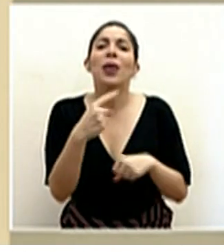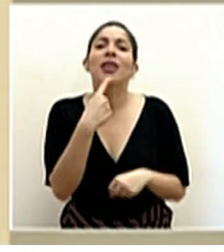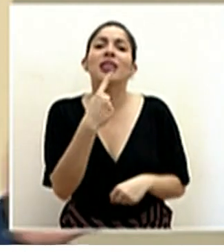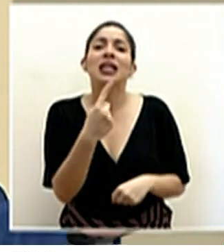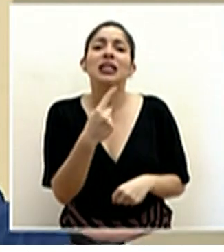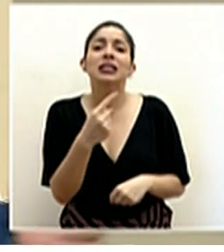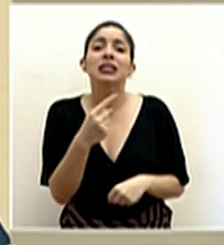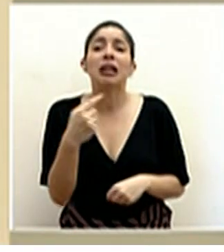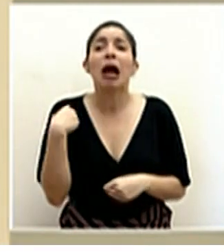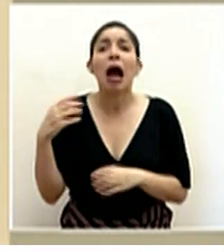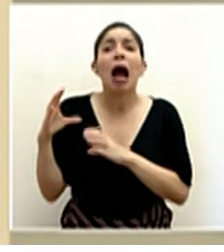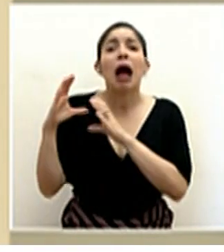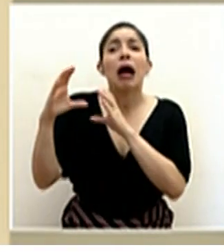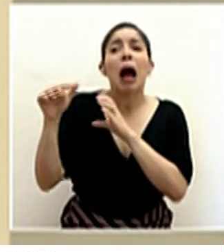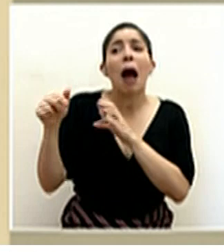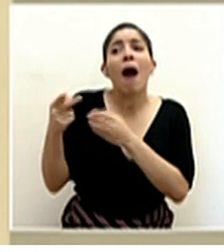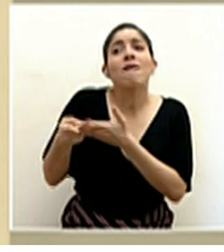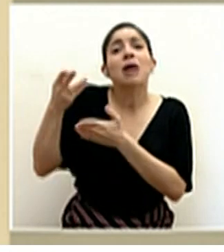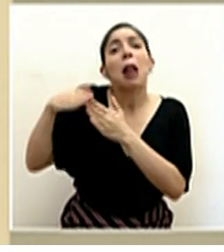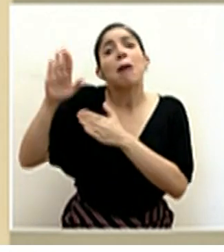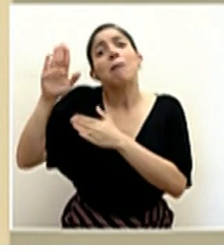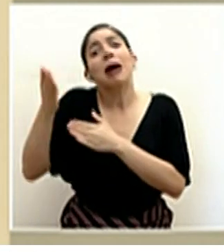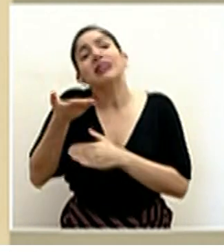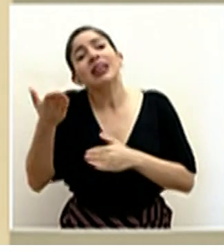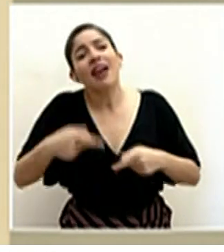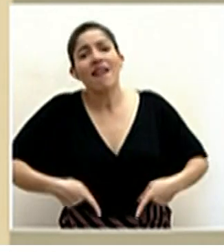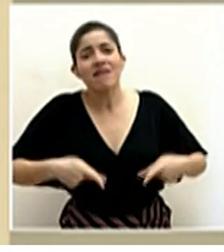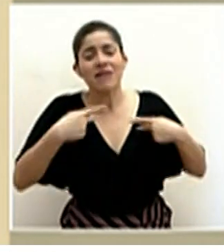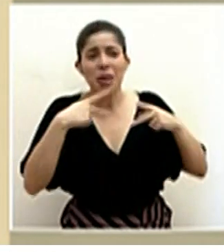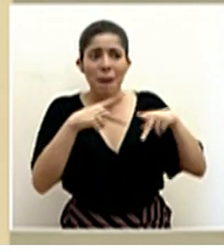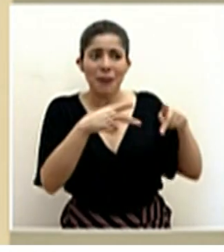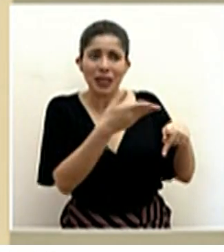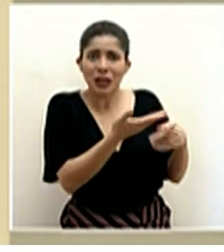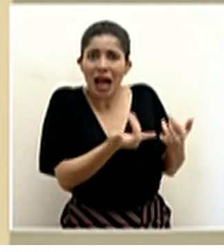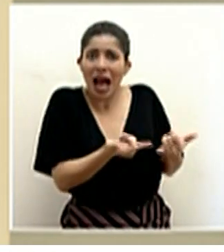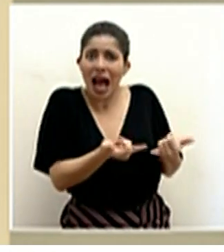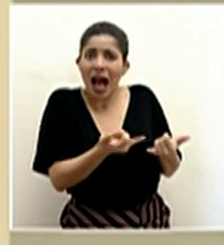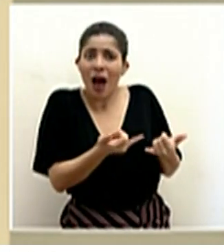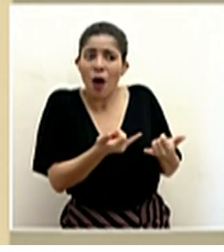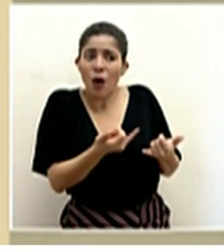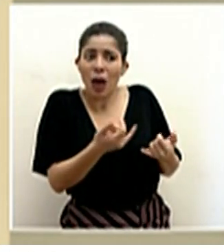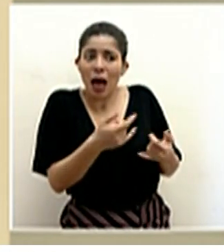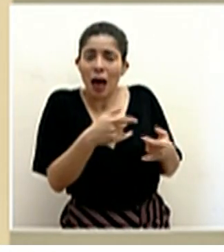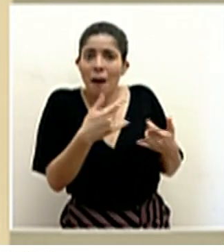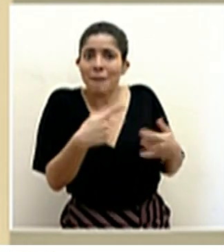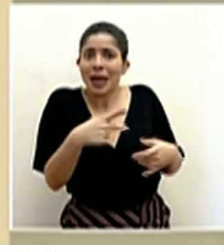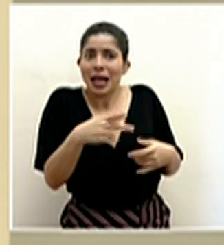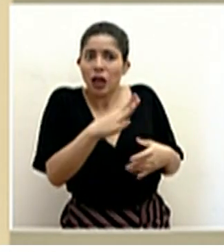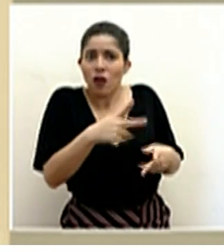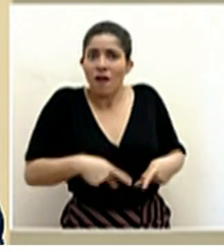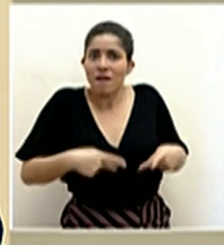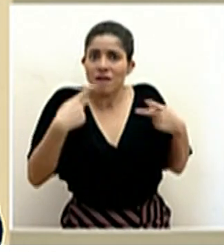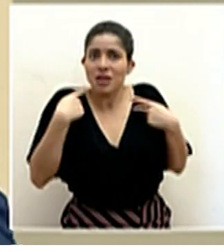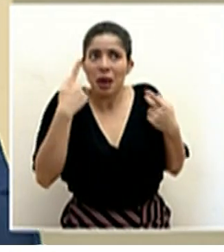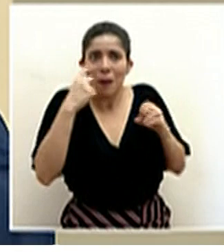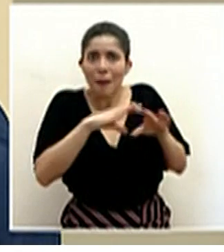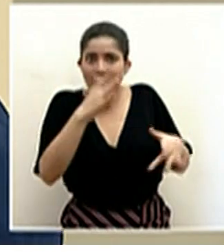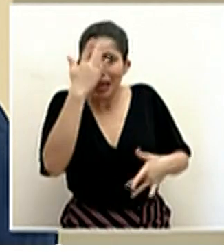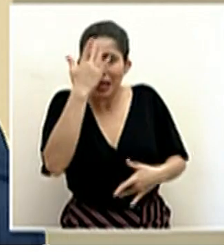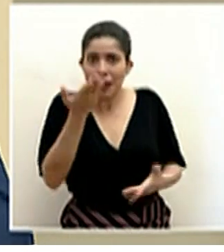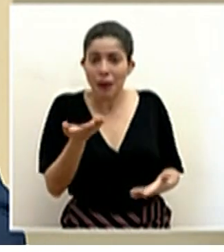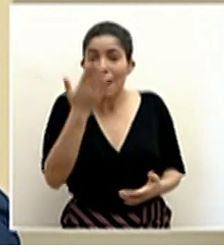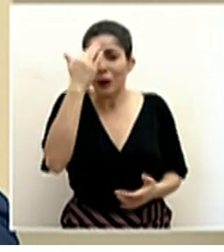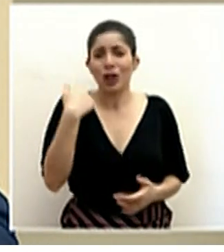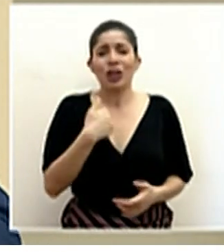que esas cargas comerciales valen más que la vida de las personas que están en medio de esta pandemia. Así que por eso es porque nosotros